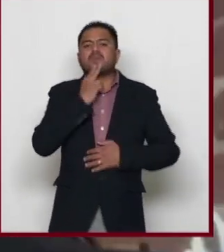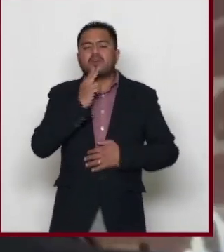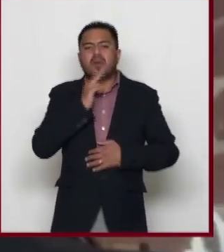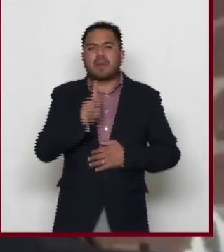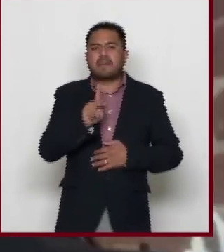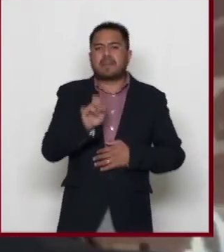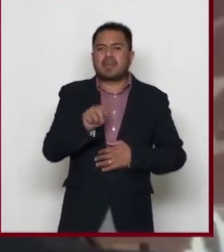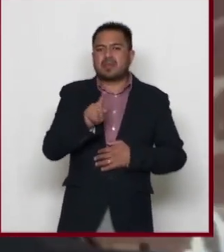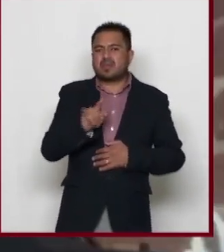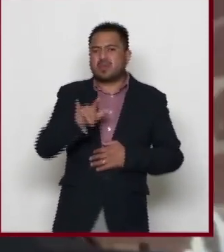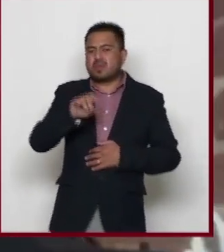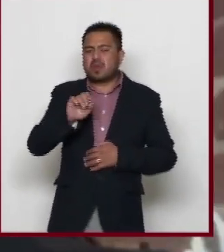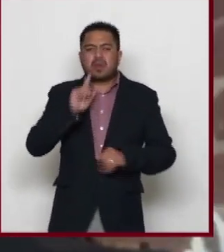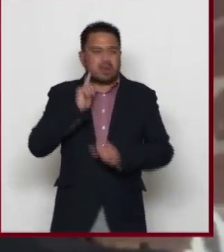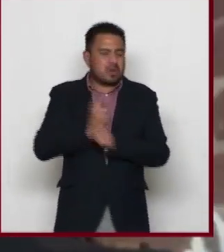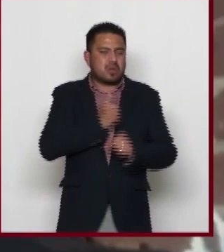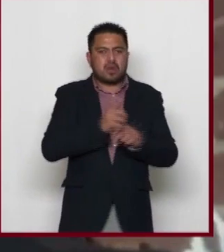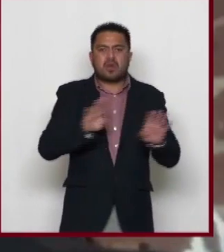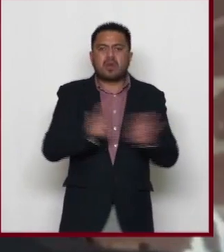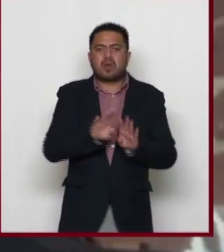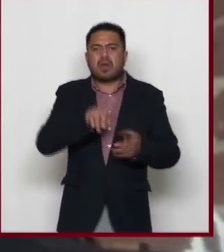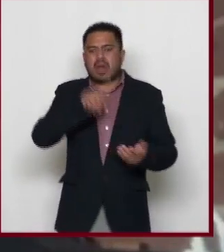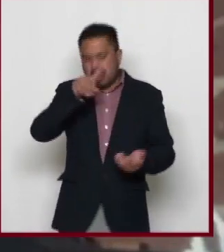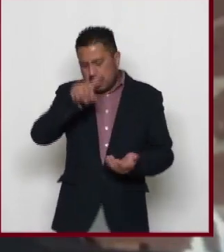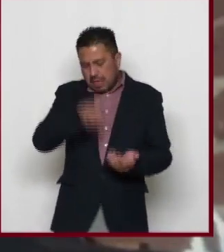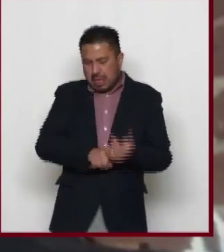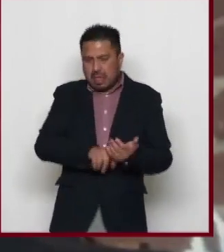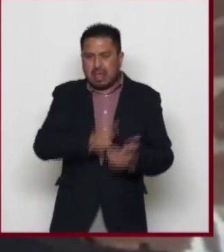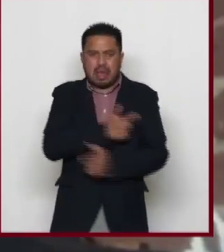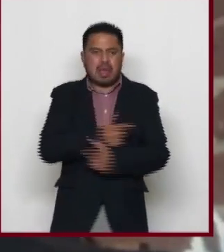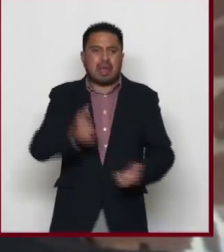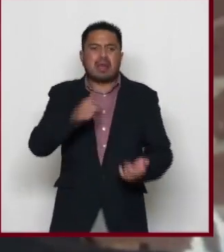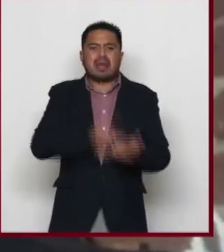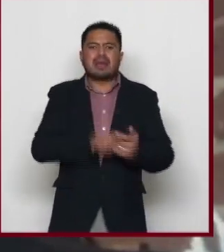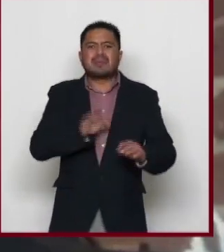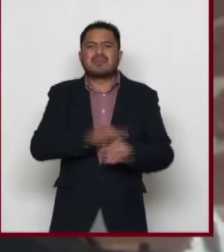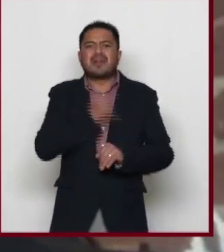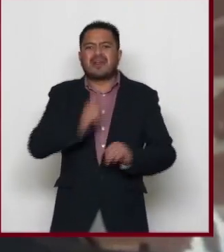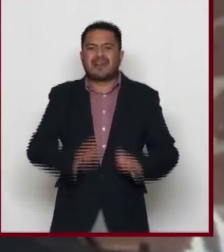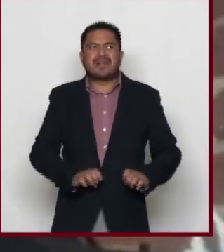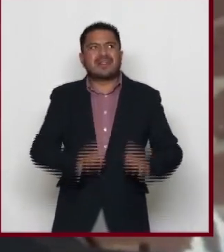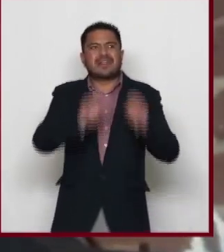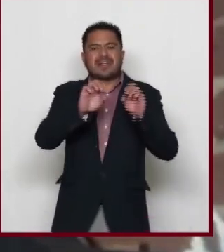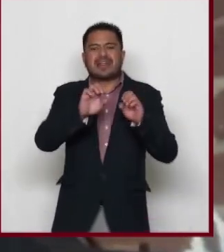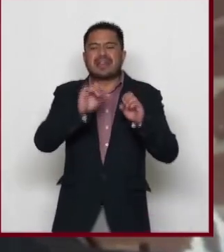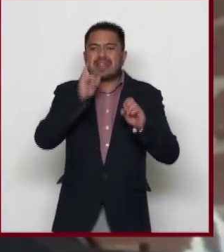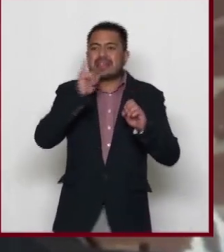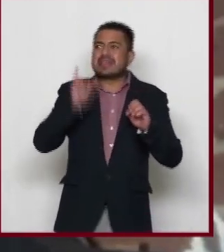además Galileo se dio cuenta de cómo funcionaban los péndulos, se dio cuenta de cómo estaba la caída